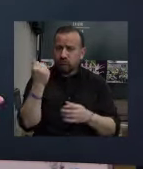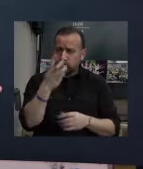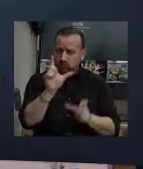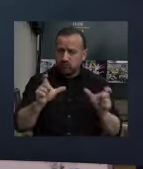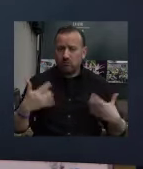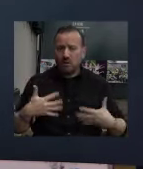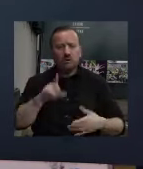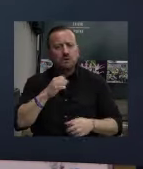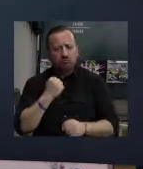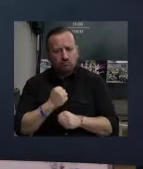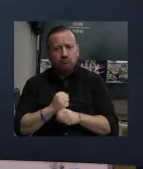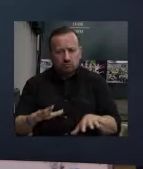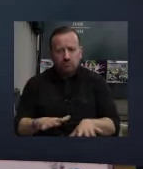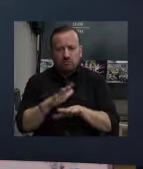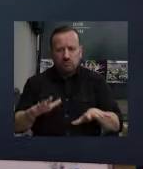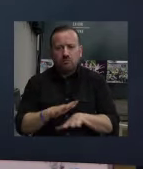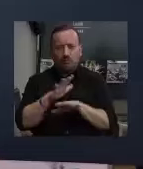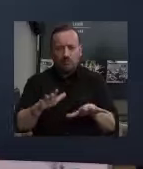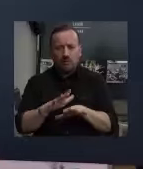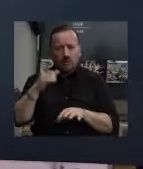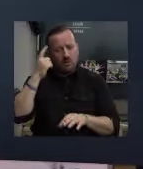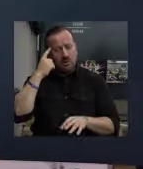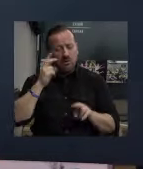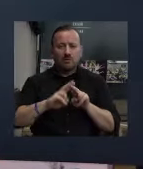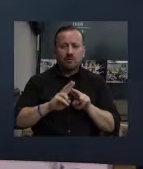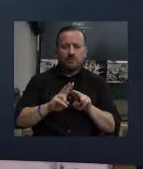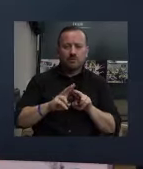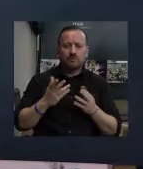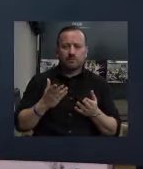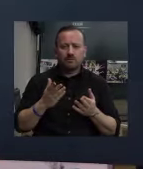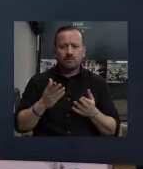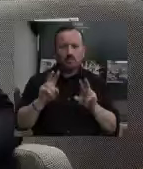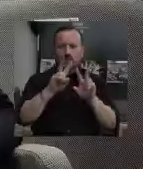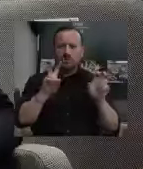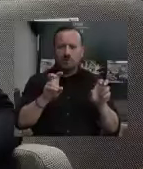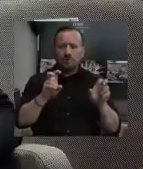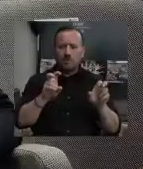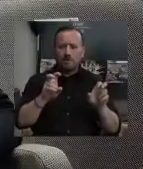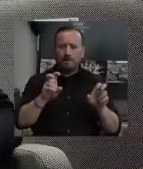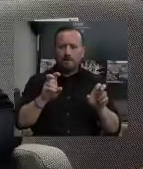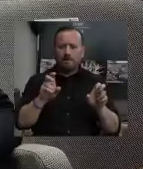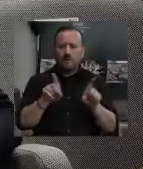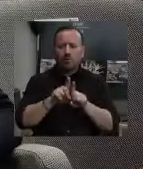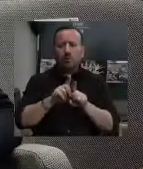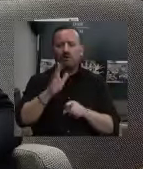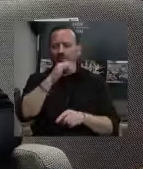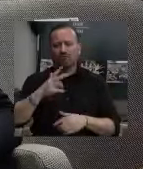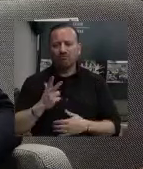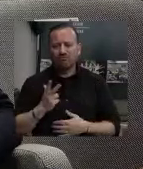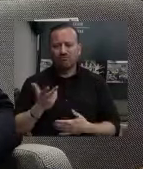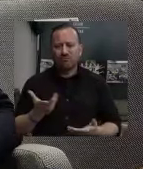trabajando Estamos emprendiendo pero lo hacemos en el ámbito en el ámbito de la de la informalidad por